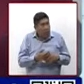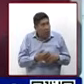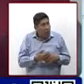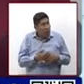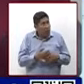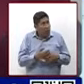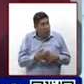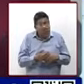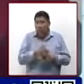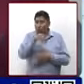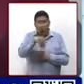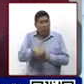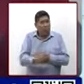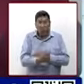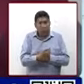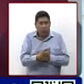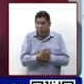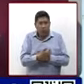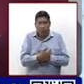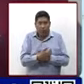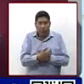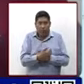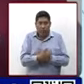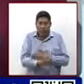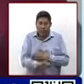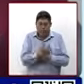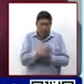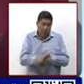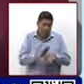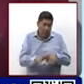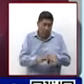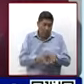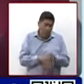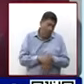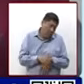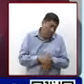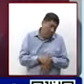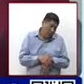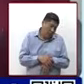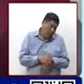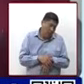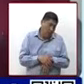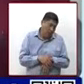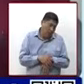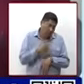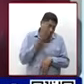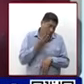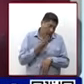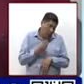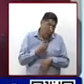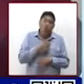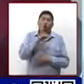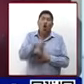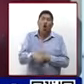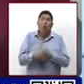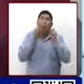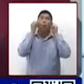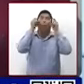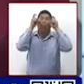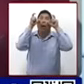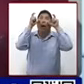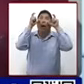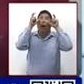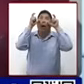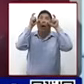noche, o le cuesta despertar en la mañana porque ha pasado despierto toda la noche, también es un indicador